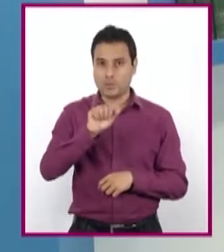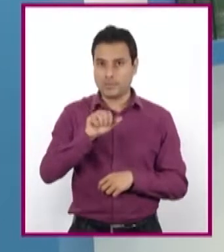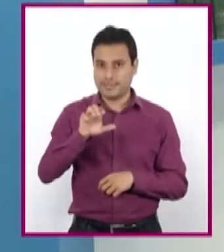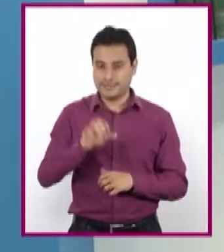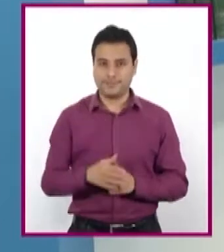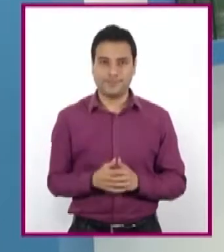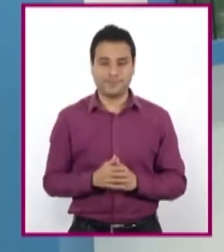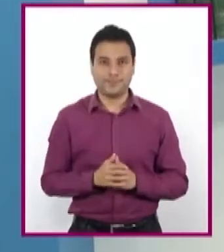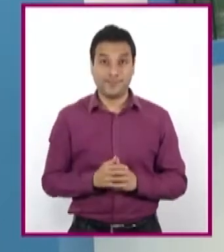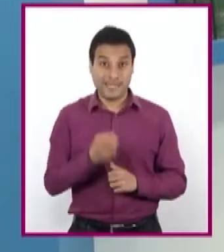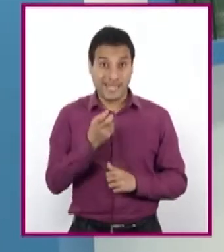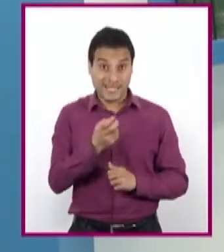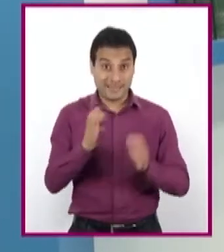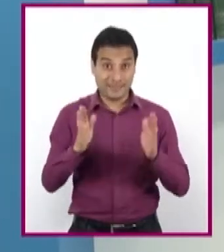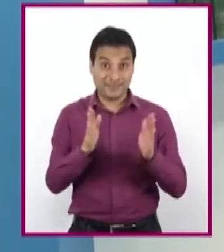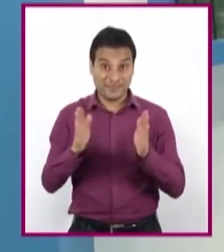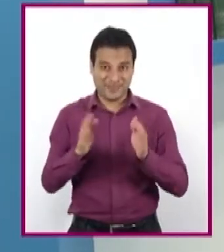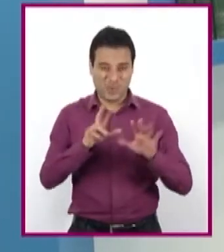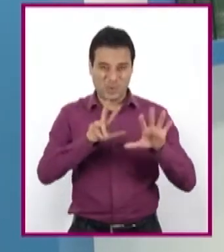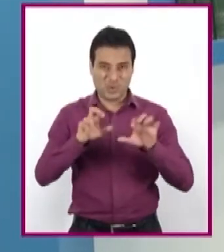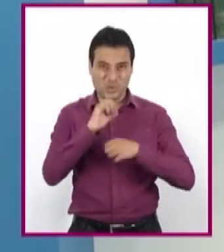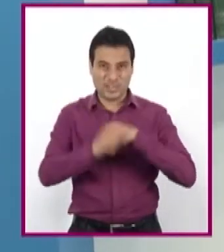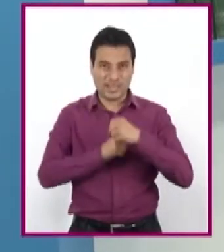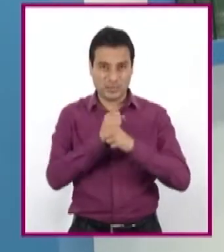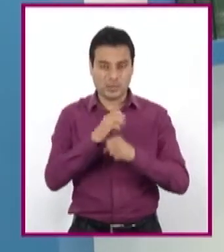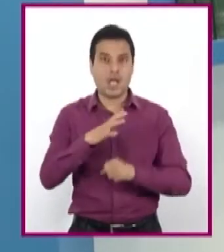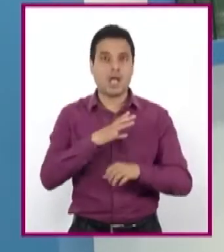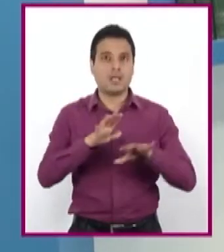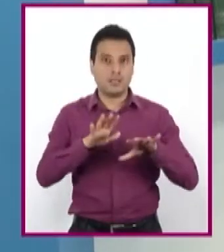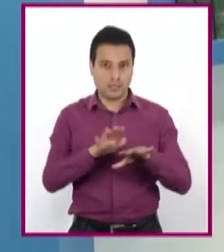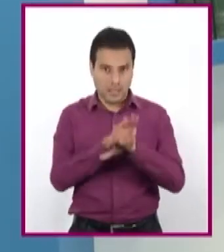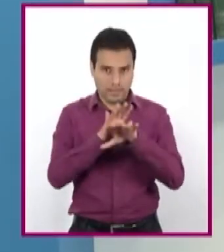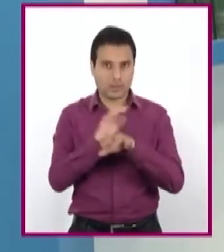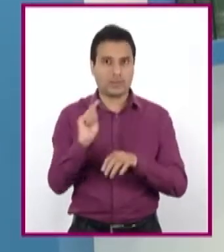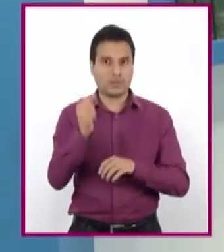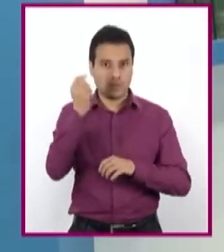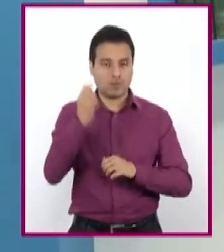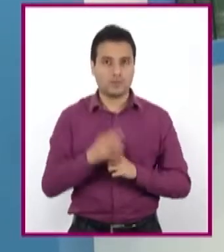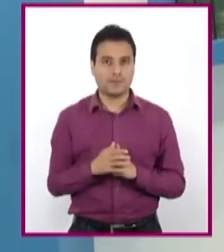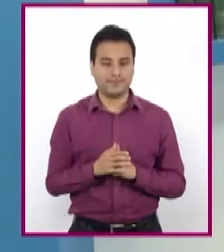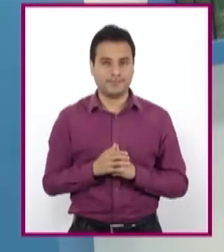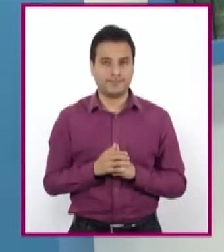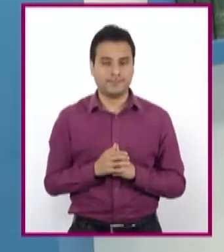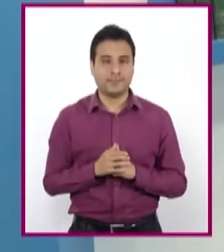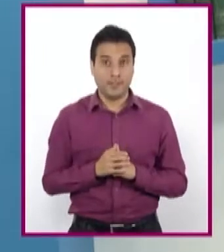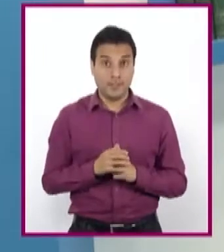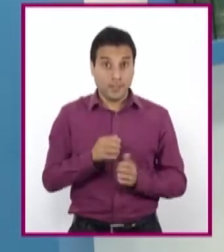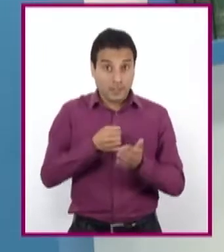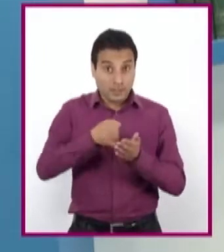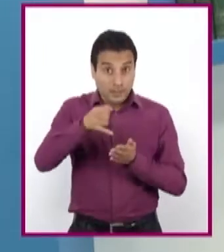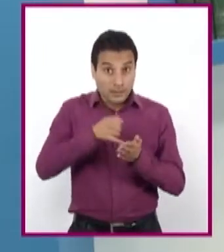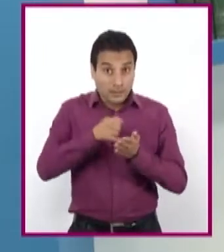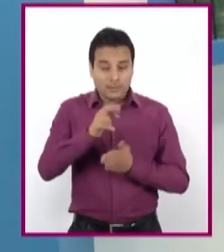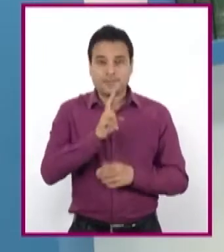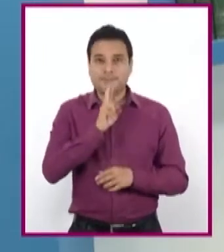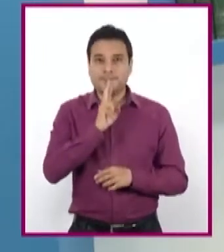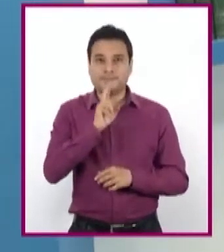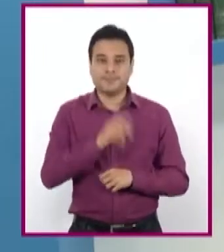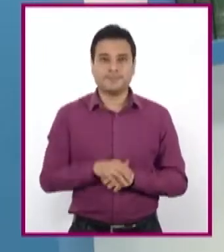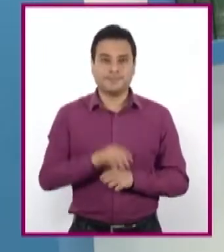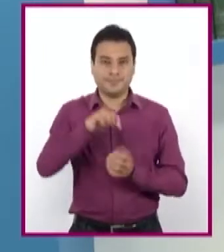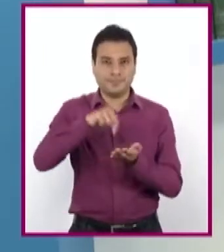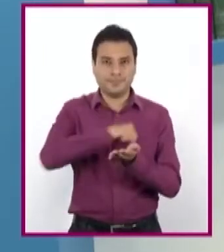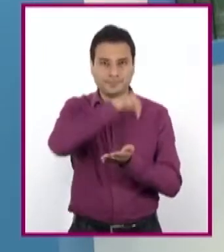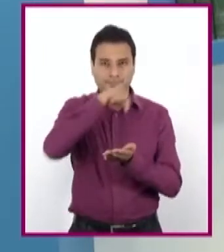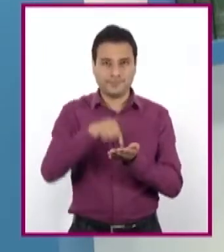era. En estos 8 siglos se produjeron cambios tecnológicos considerables, principalmente en la agricultura. En regiones claves del